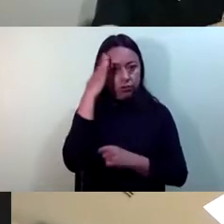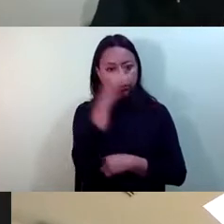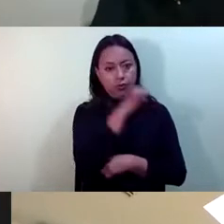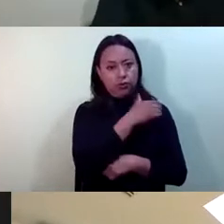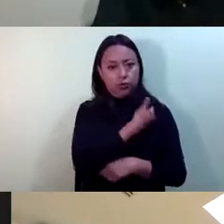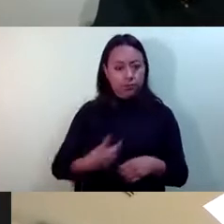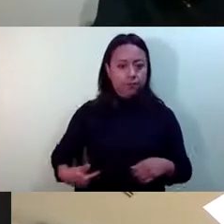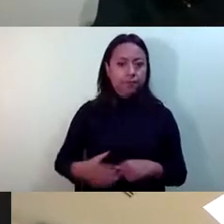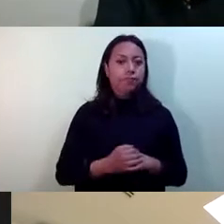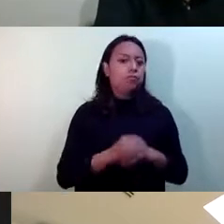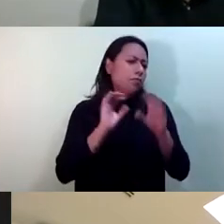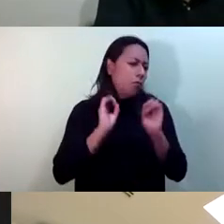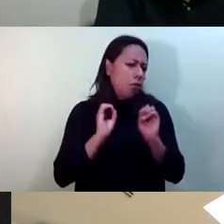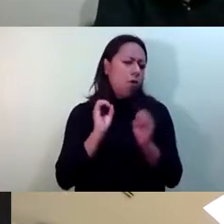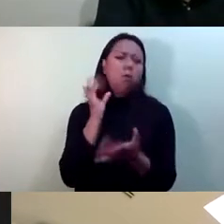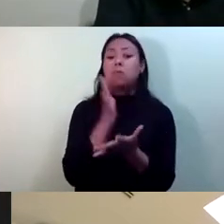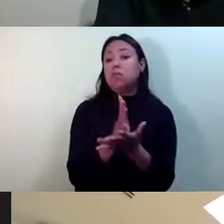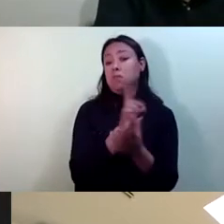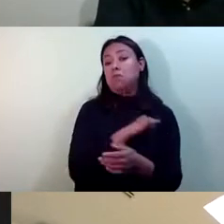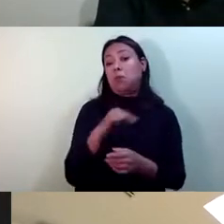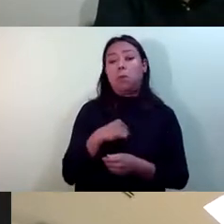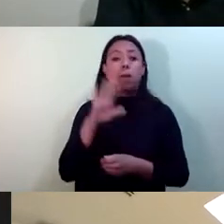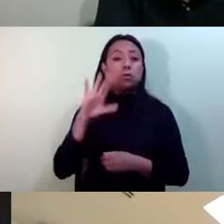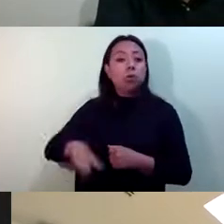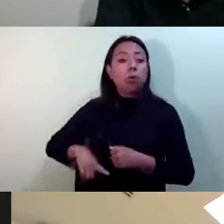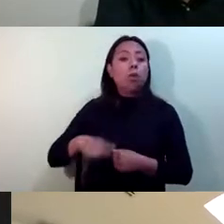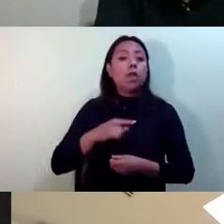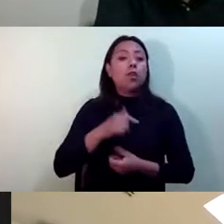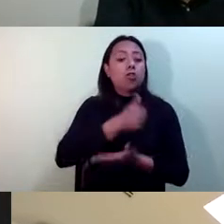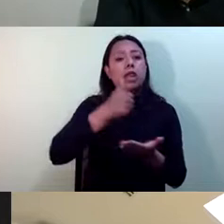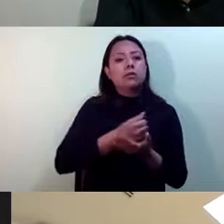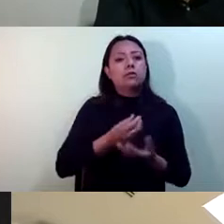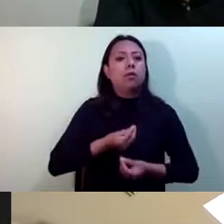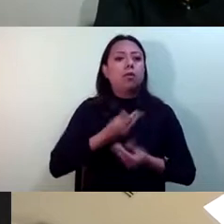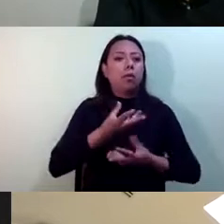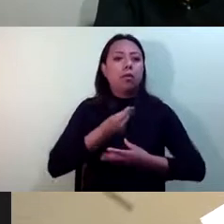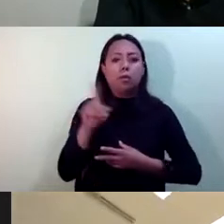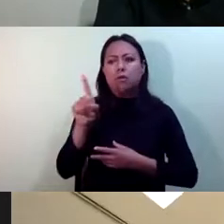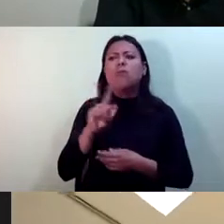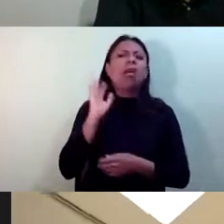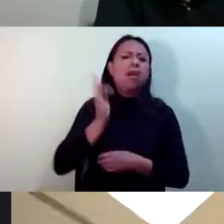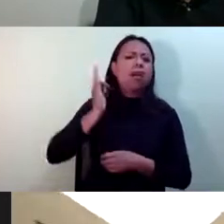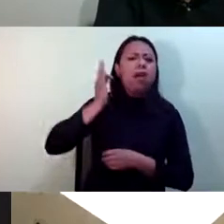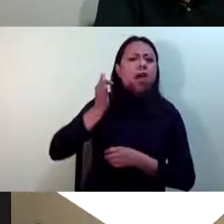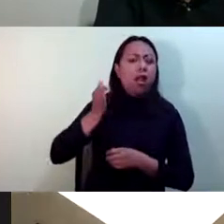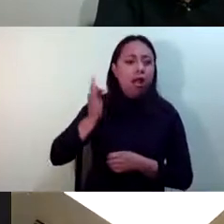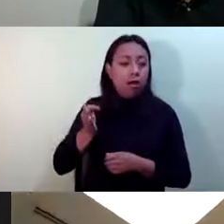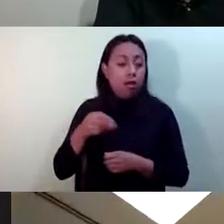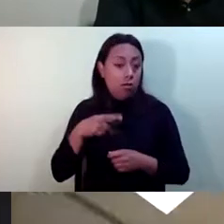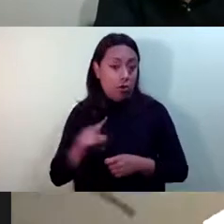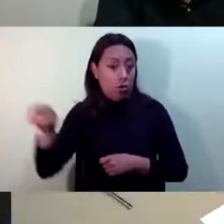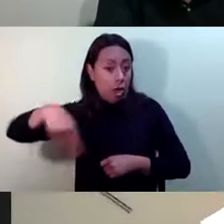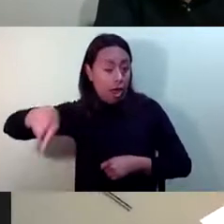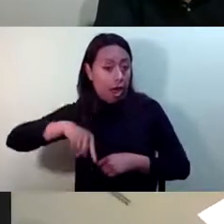dimos por hecho todo lo manifestado por el gobierno de la ciudad y no nos tomamos la molestia de recabar la opinión de magistrados y magistradas del Tribunal Electoral de la